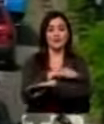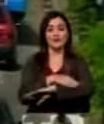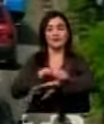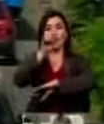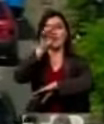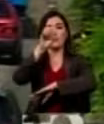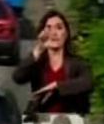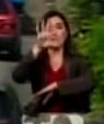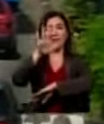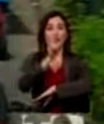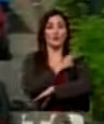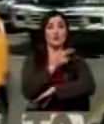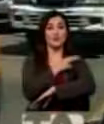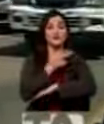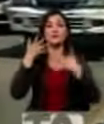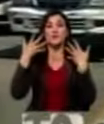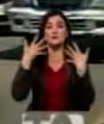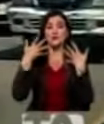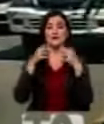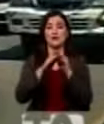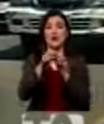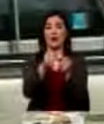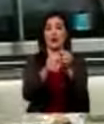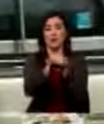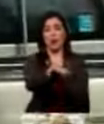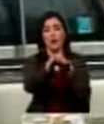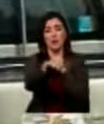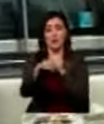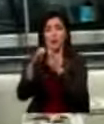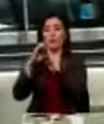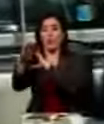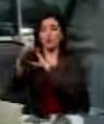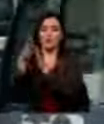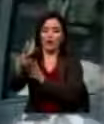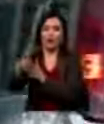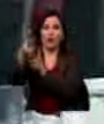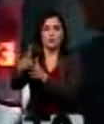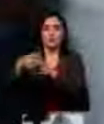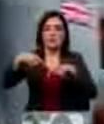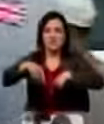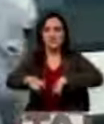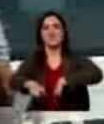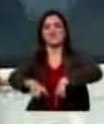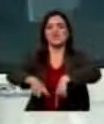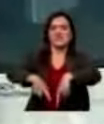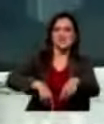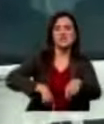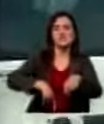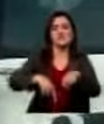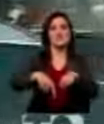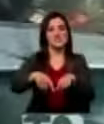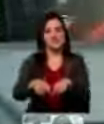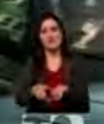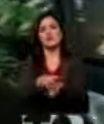Delta, afuera de la Universidad Estatal, la fila de autos, buses y el transitar de los sufragantes hicieron de esta zona